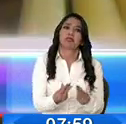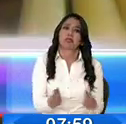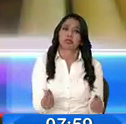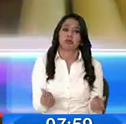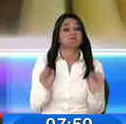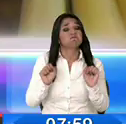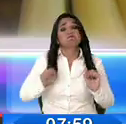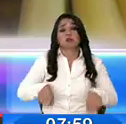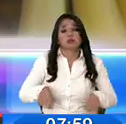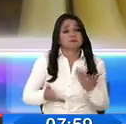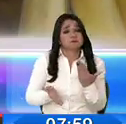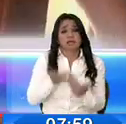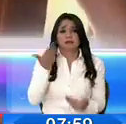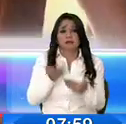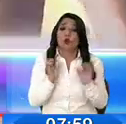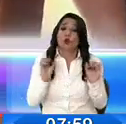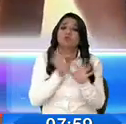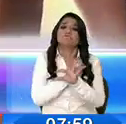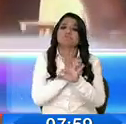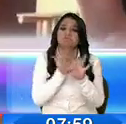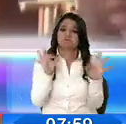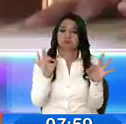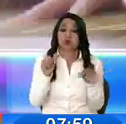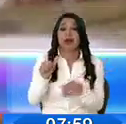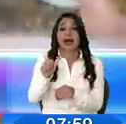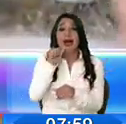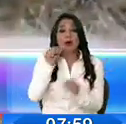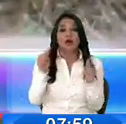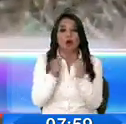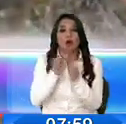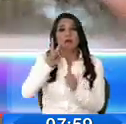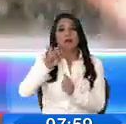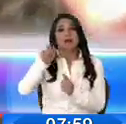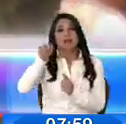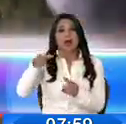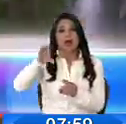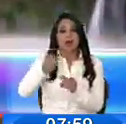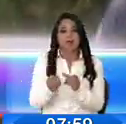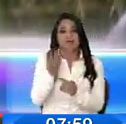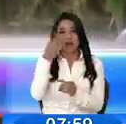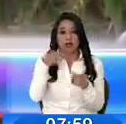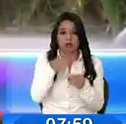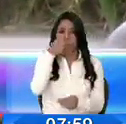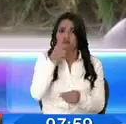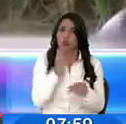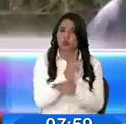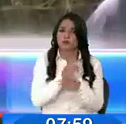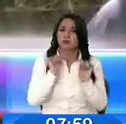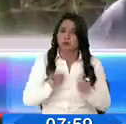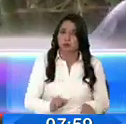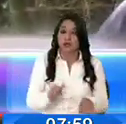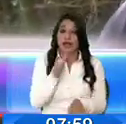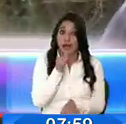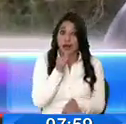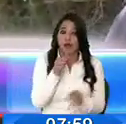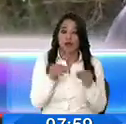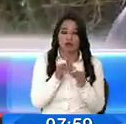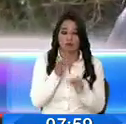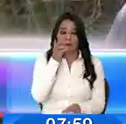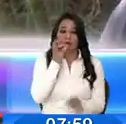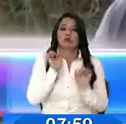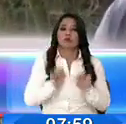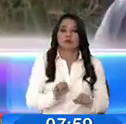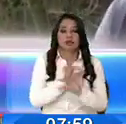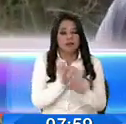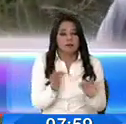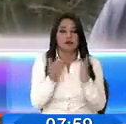la limpieza se la puede hacer con agua y vinagre aparte de eso son revisables se hierve agua y vinagre ahí otra vez va la función teniente y